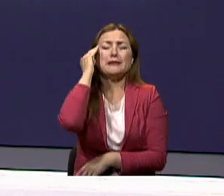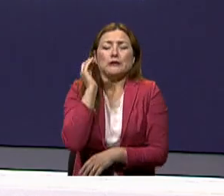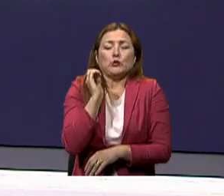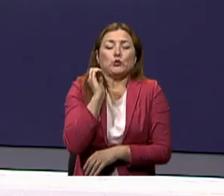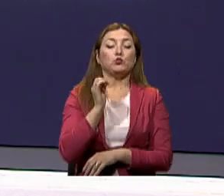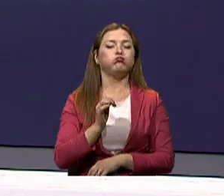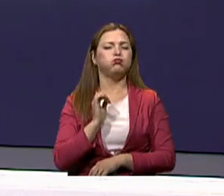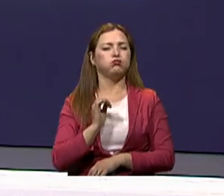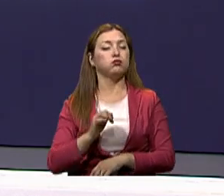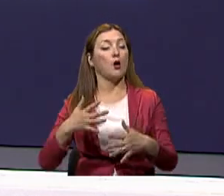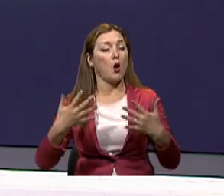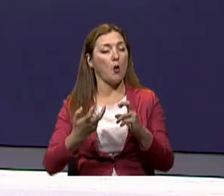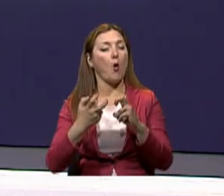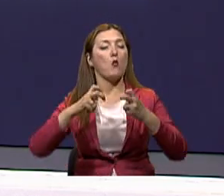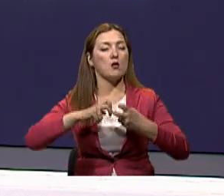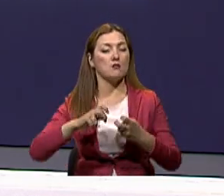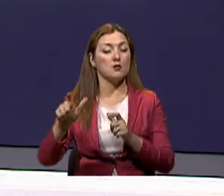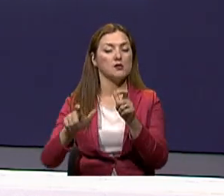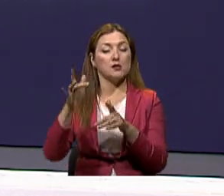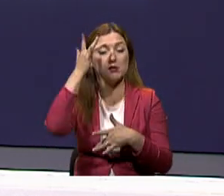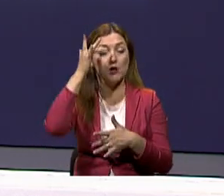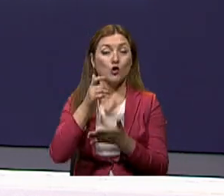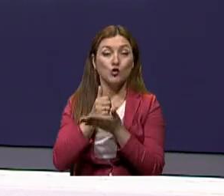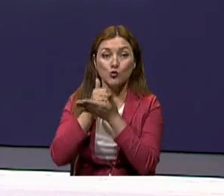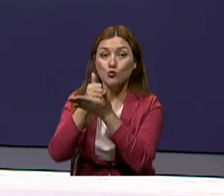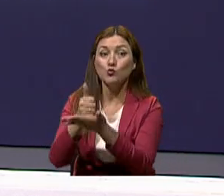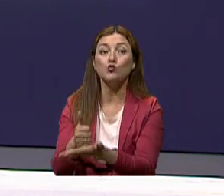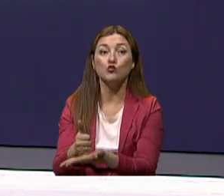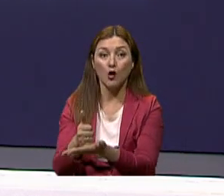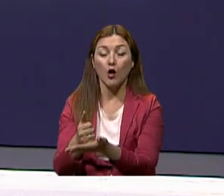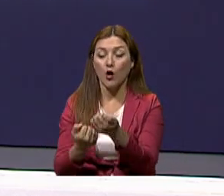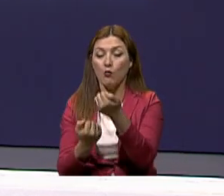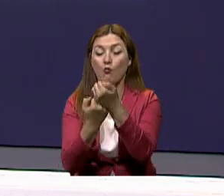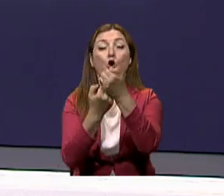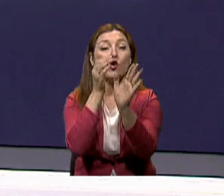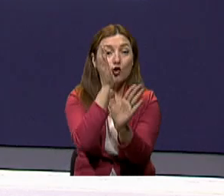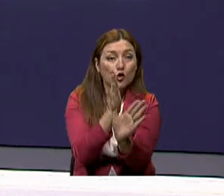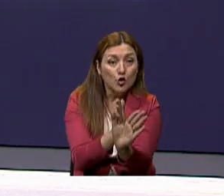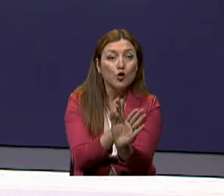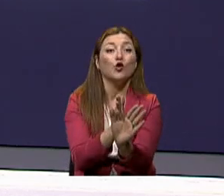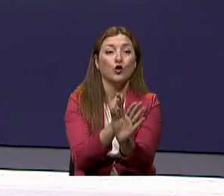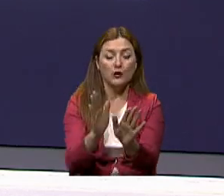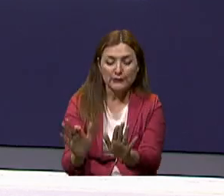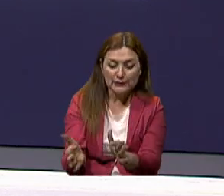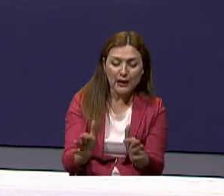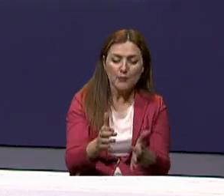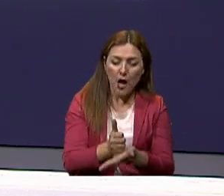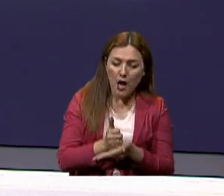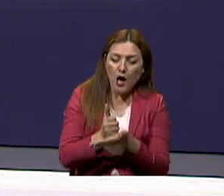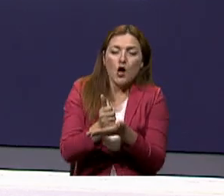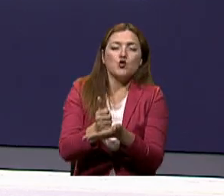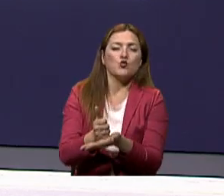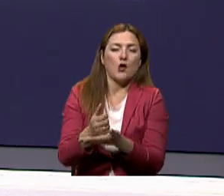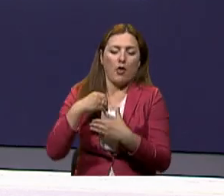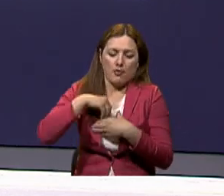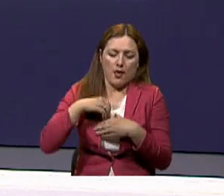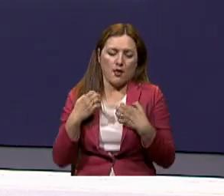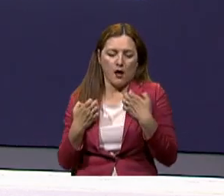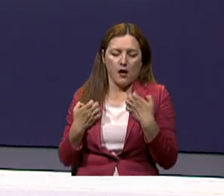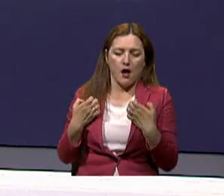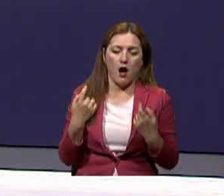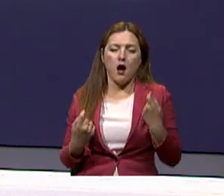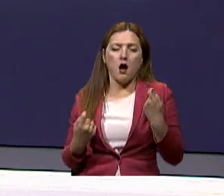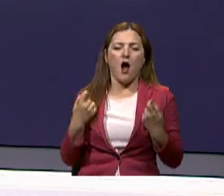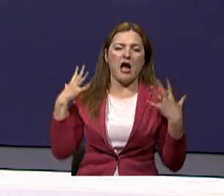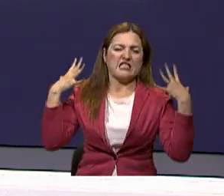pacientes. Vean ustedes que ellos podrían beneficiarse también de un apoyo psicológico, de terapias de bienestar, tanto para manejar el estrés,